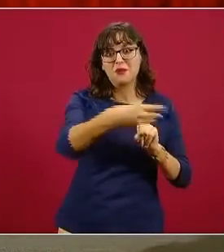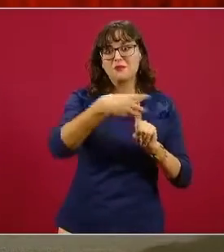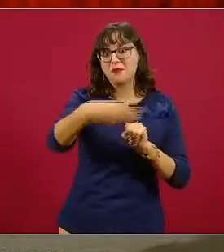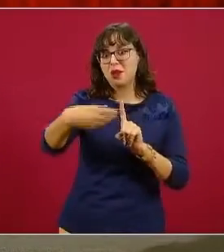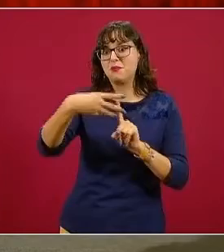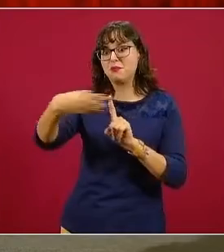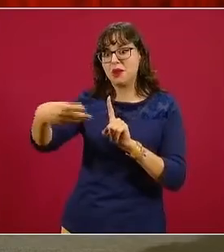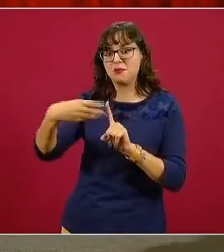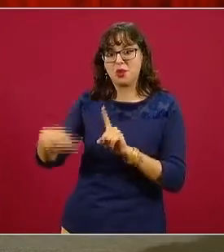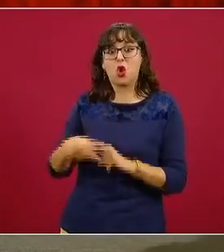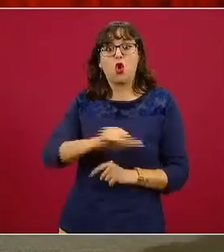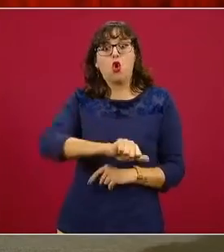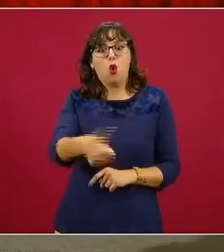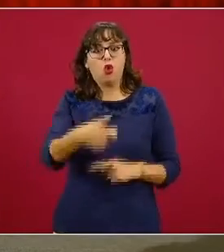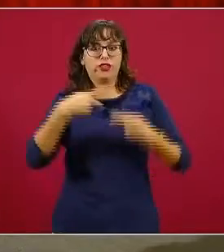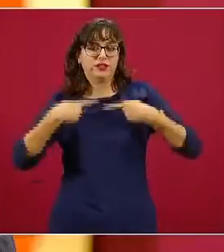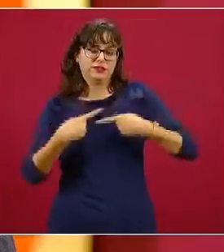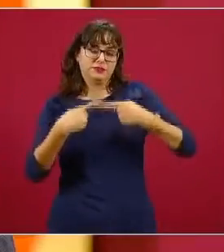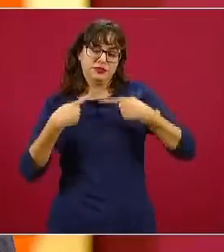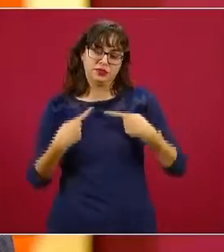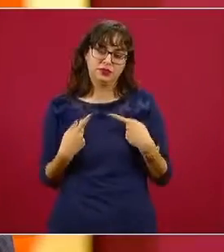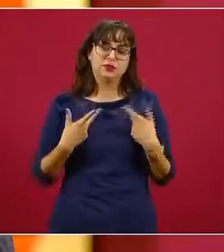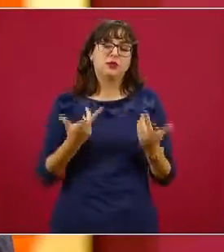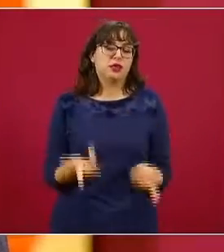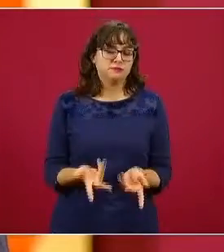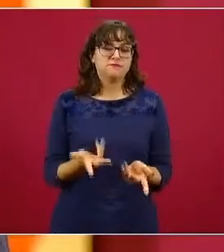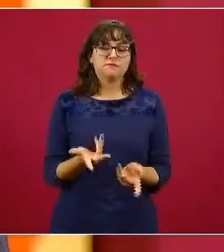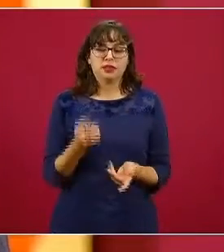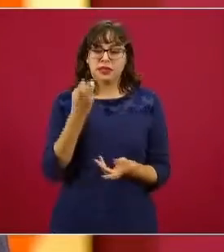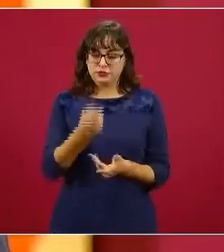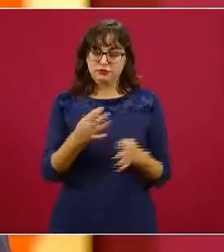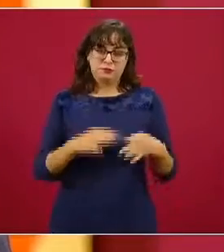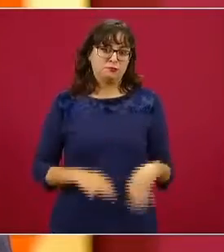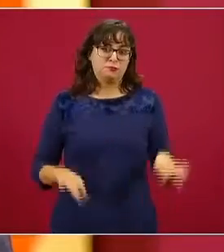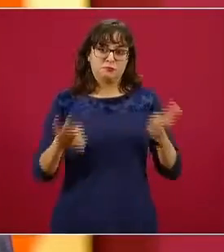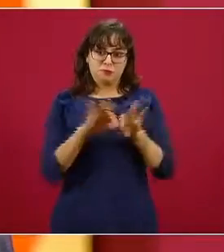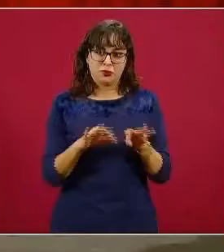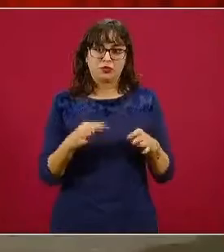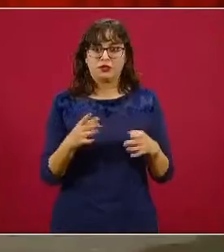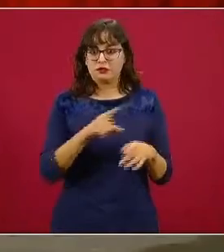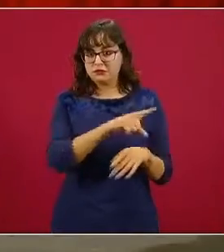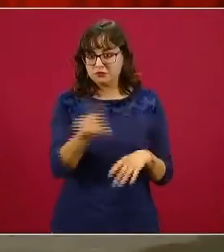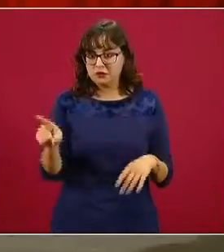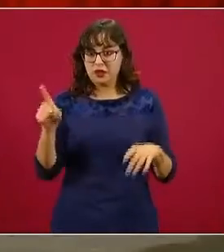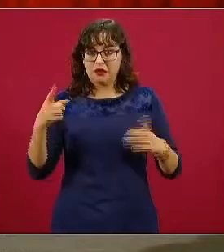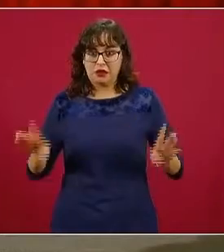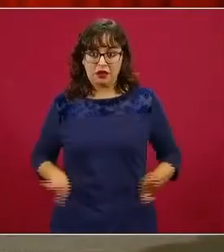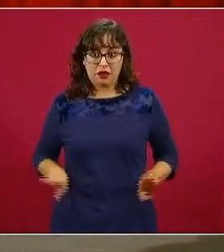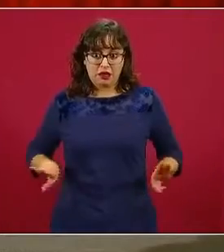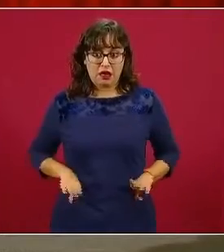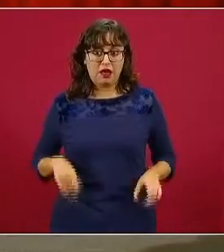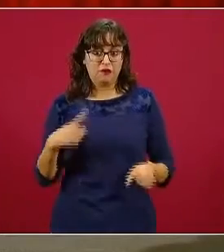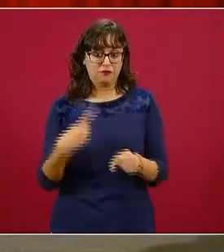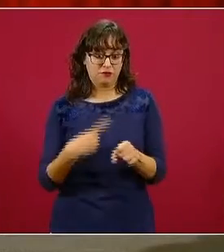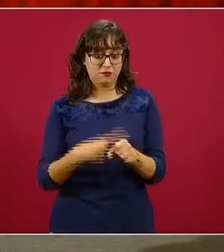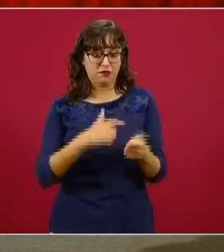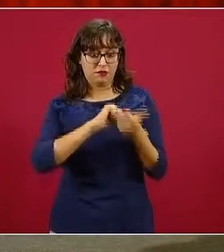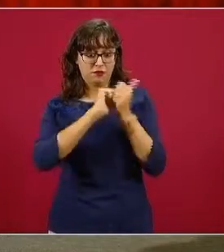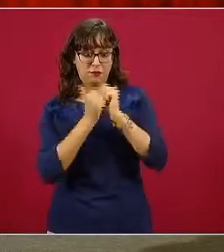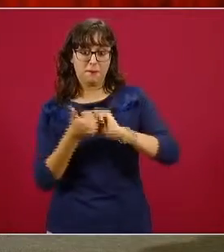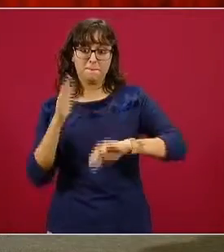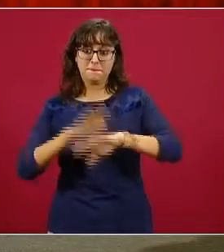hacia las propias poblaciones de personas enfermas, quienes obviamente por sus distintas características podrían tener mayor